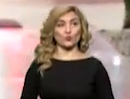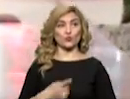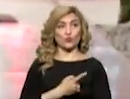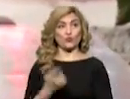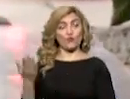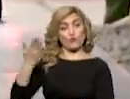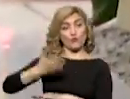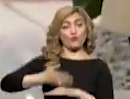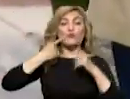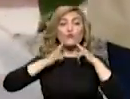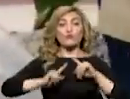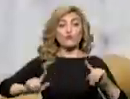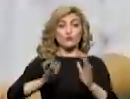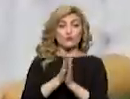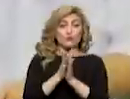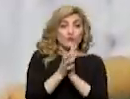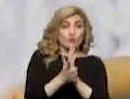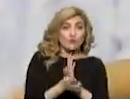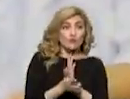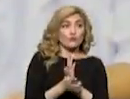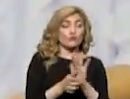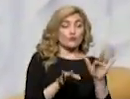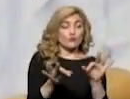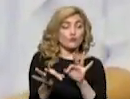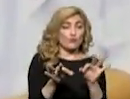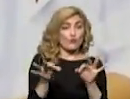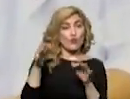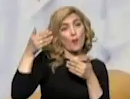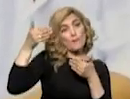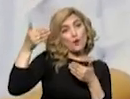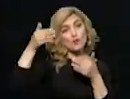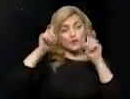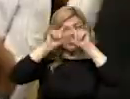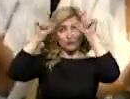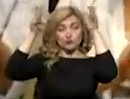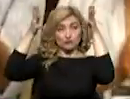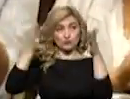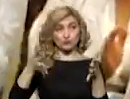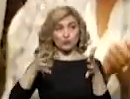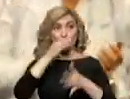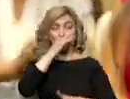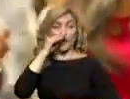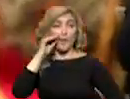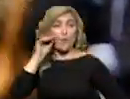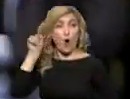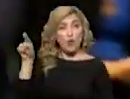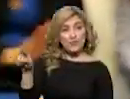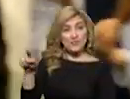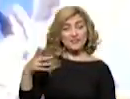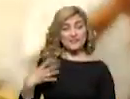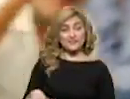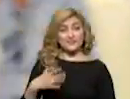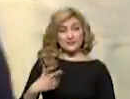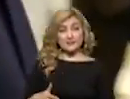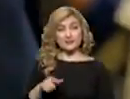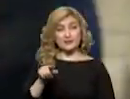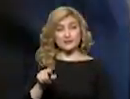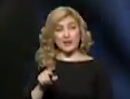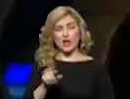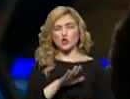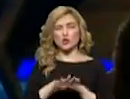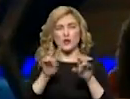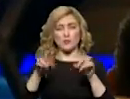día después del lanzamiento del libro que intenta describirlo política y empresarialmente, Jaime Nebot asegura que ese no fue un acto